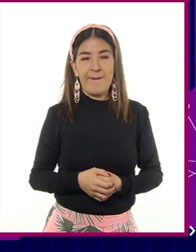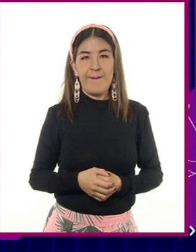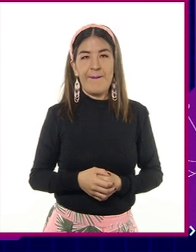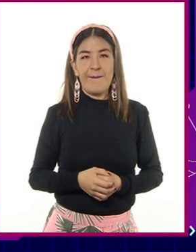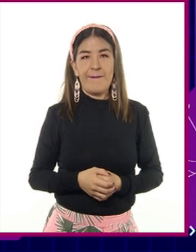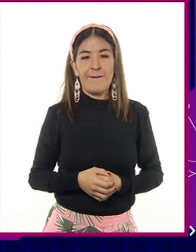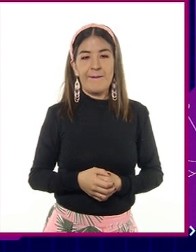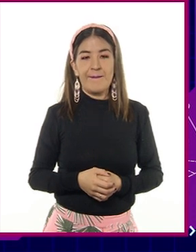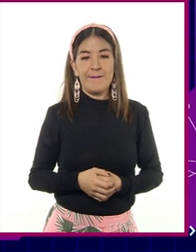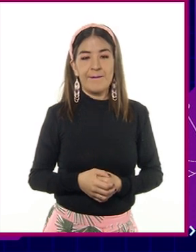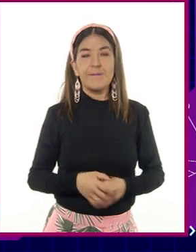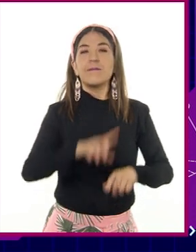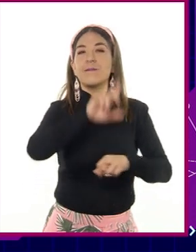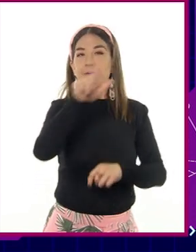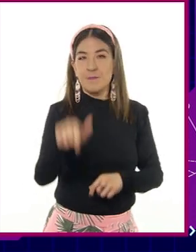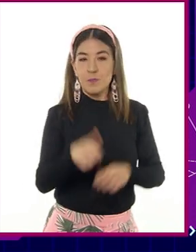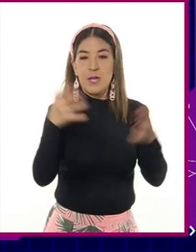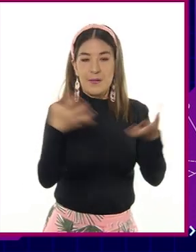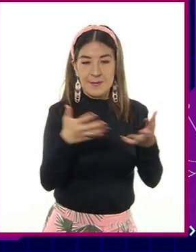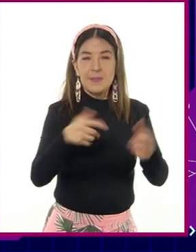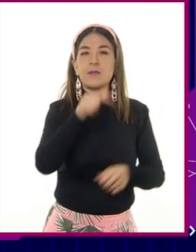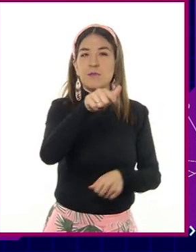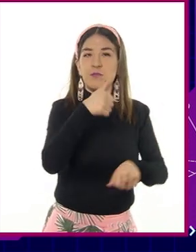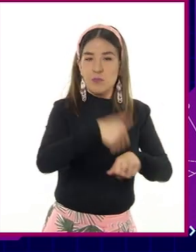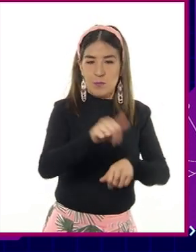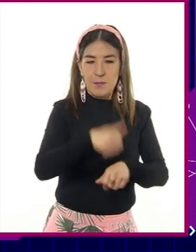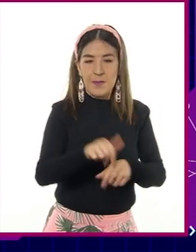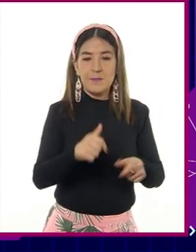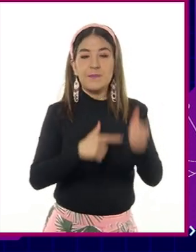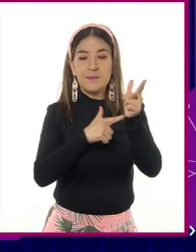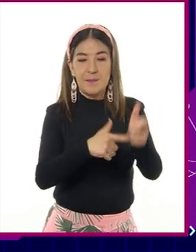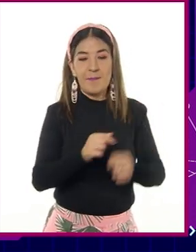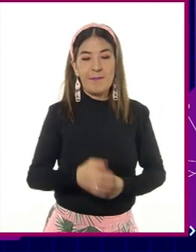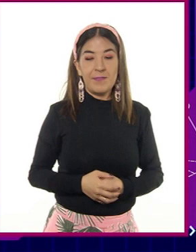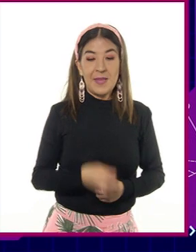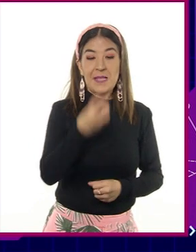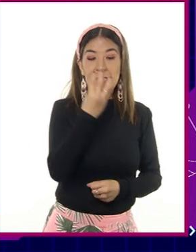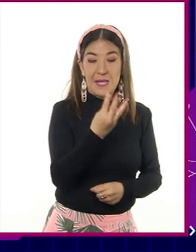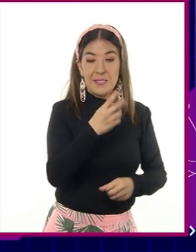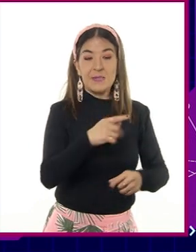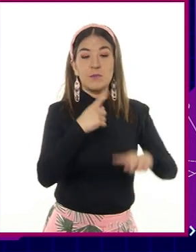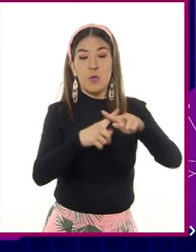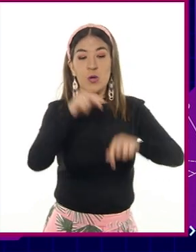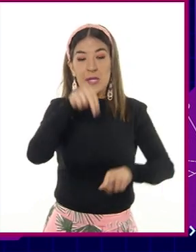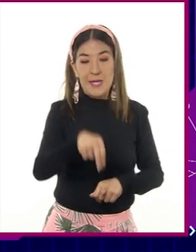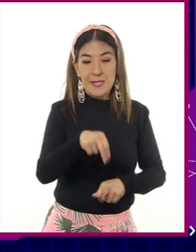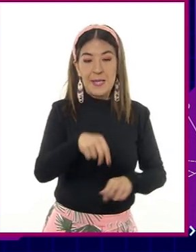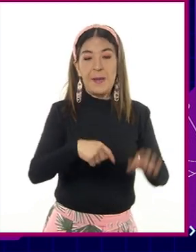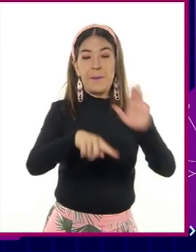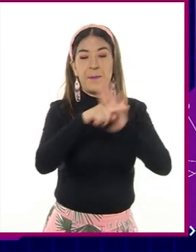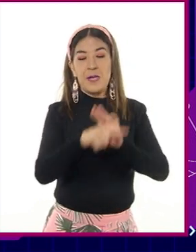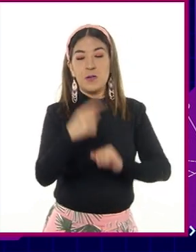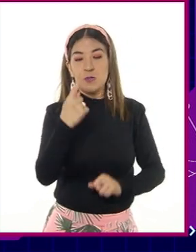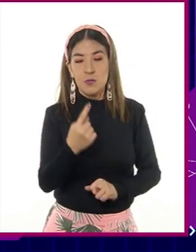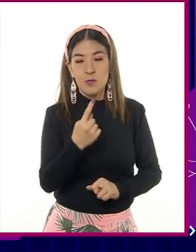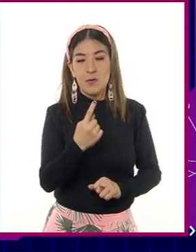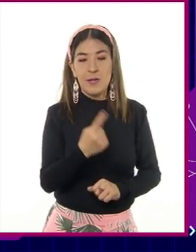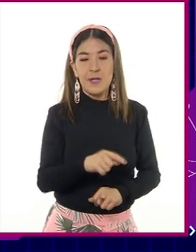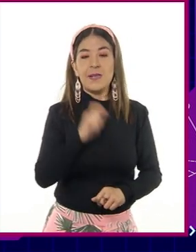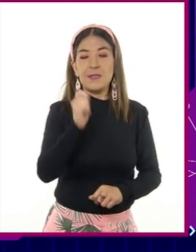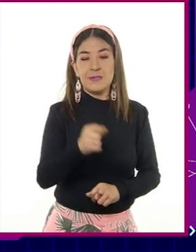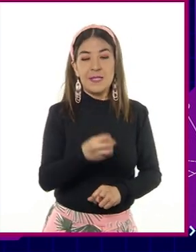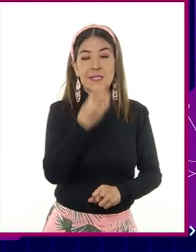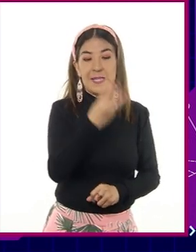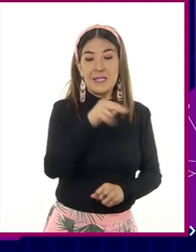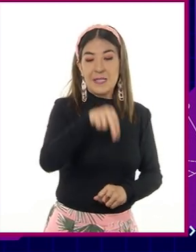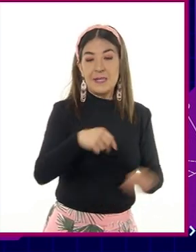4. Realizamos la operación indicada, es decir, 3 por N menos 1 y obtenemos 3N